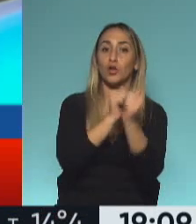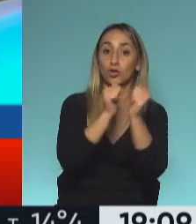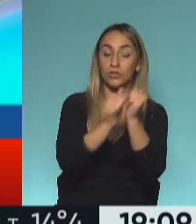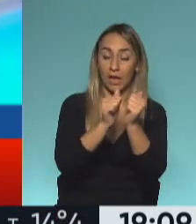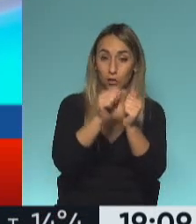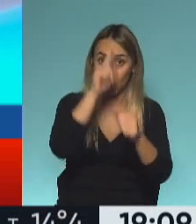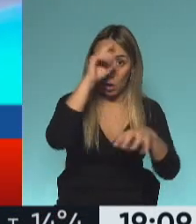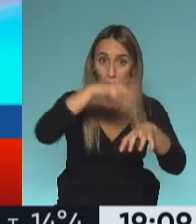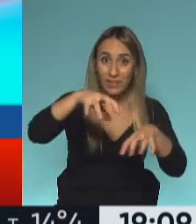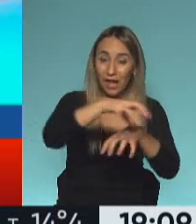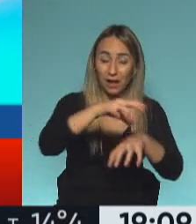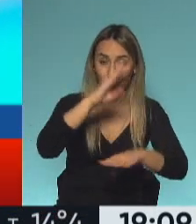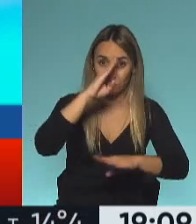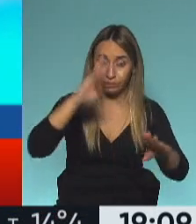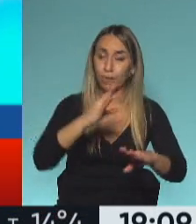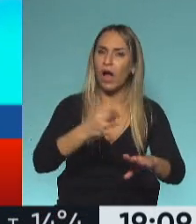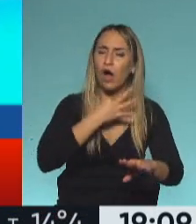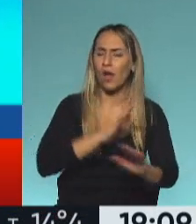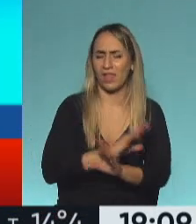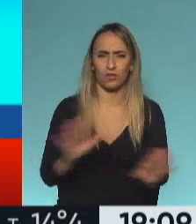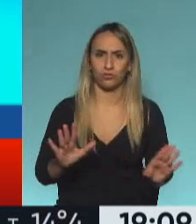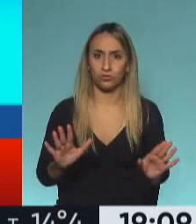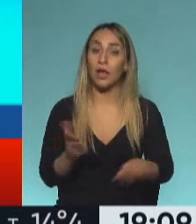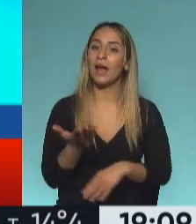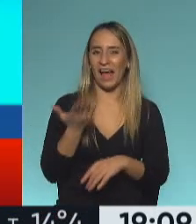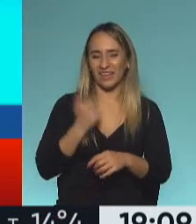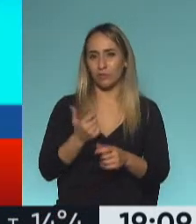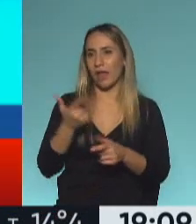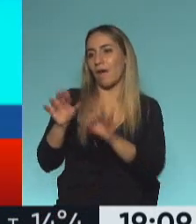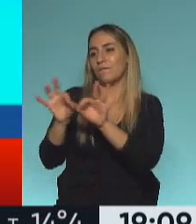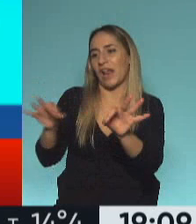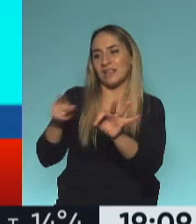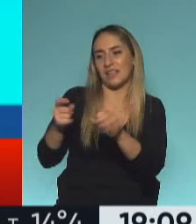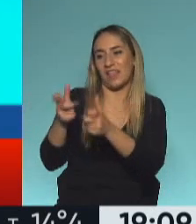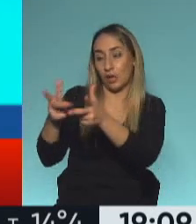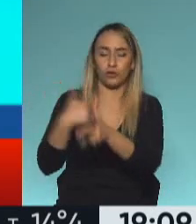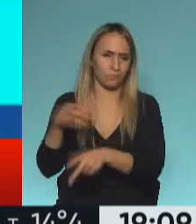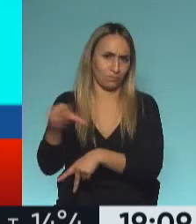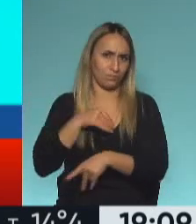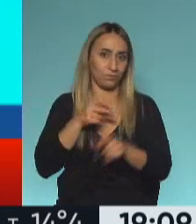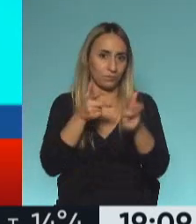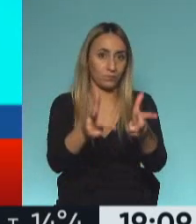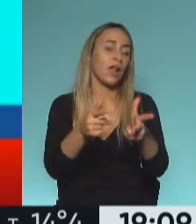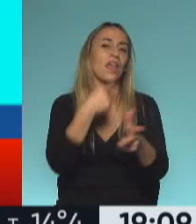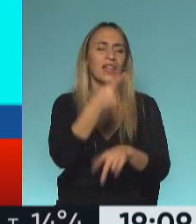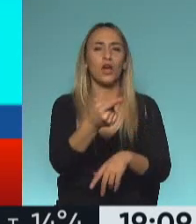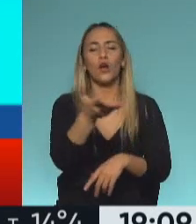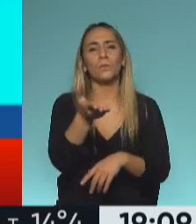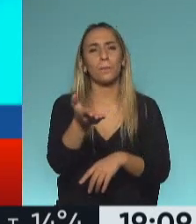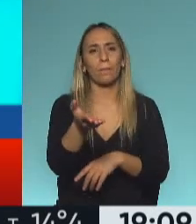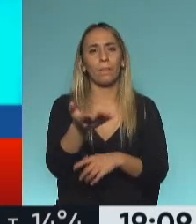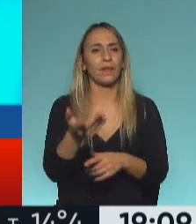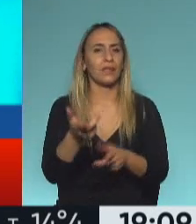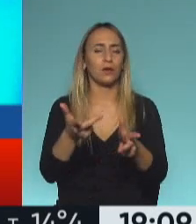sanitario colapsado. Ayer repetía una frase un funcionario de salud del país que decía, no